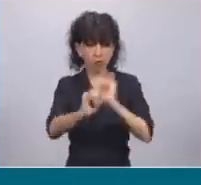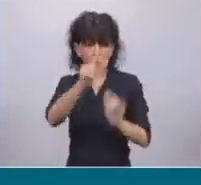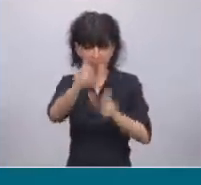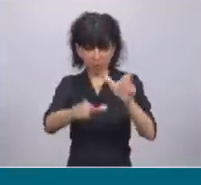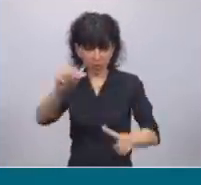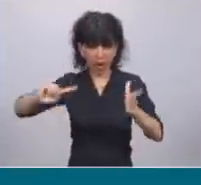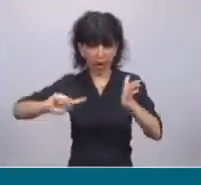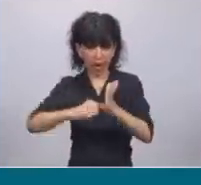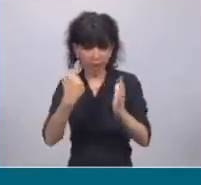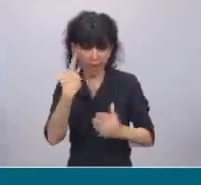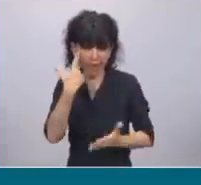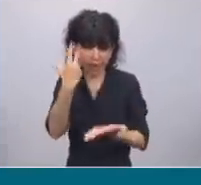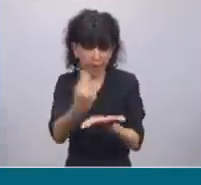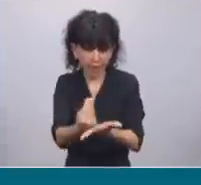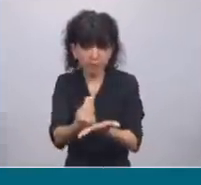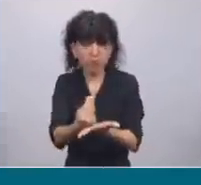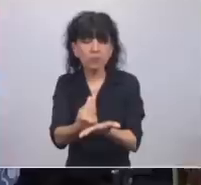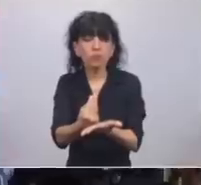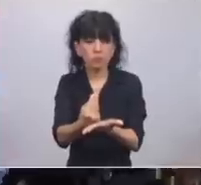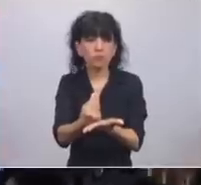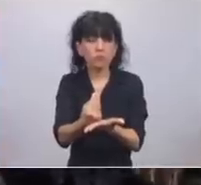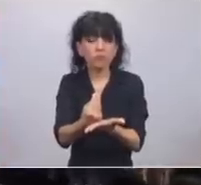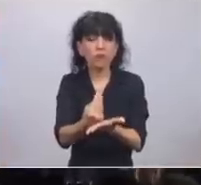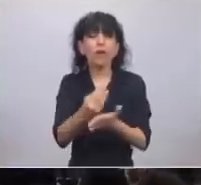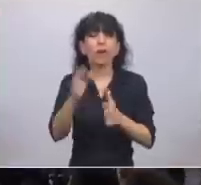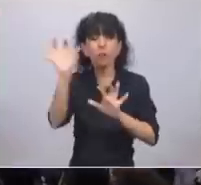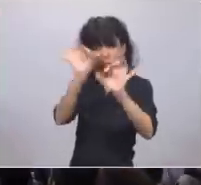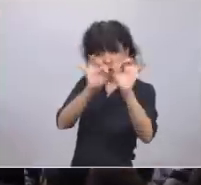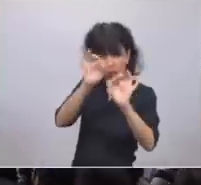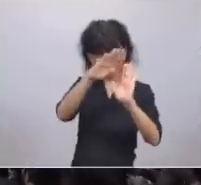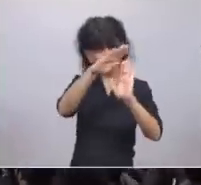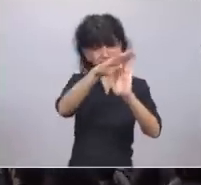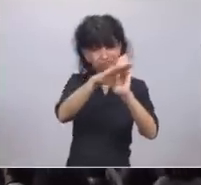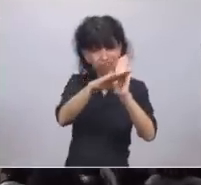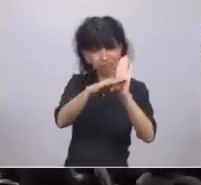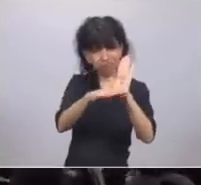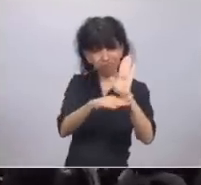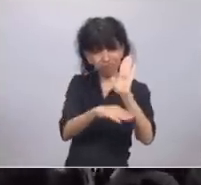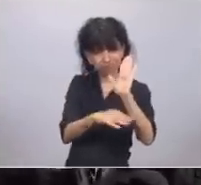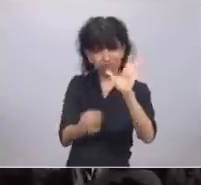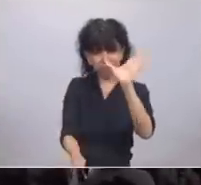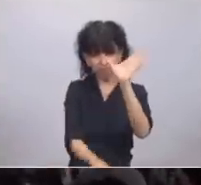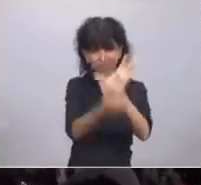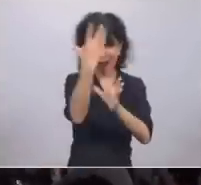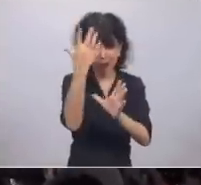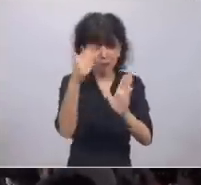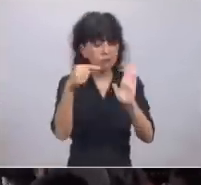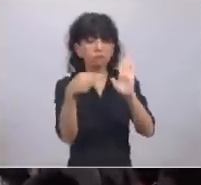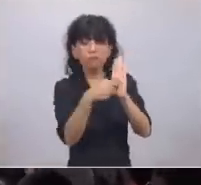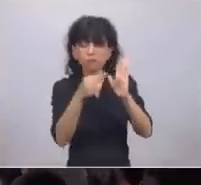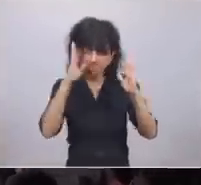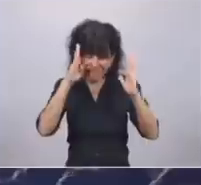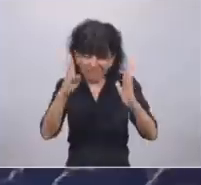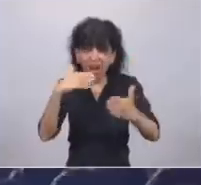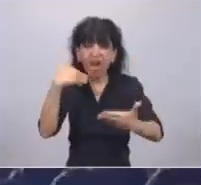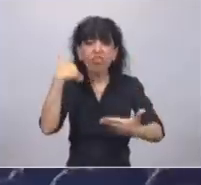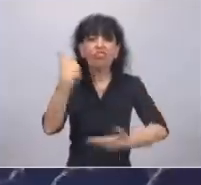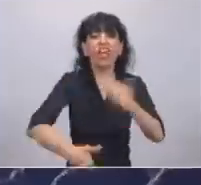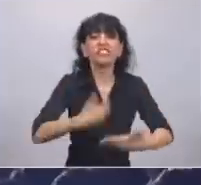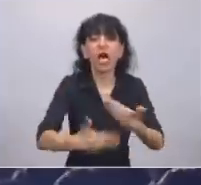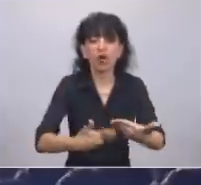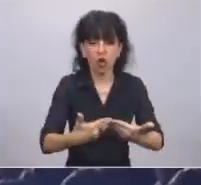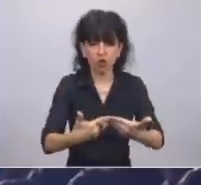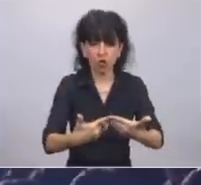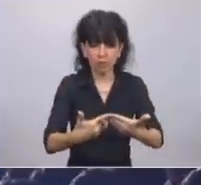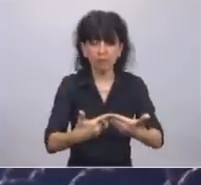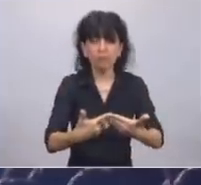cada porteña que en ese programa de desarrollo que